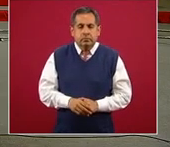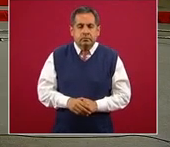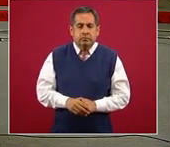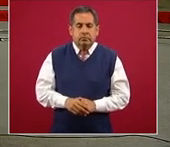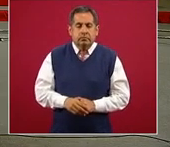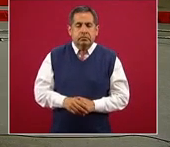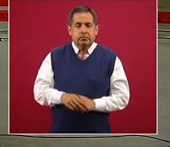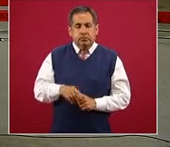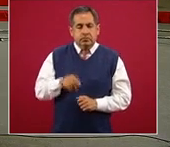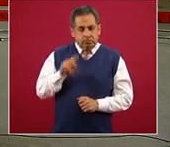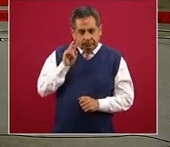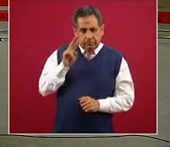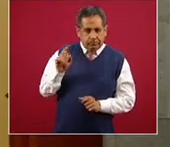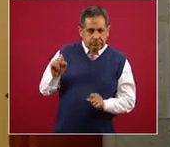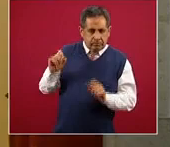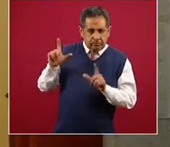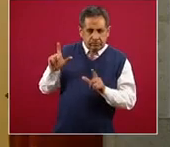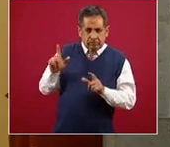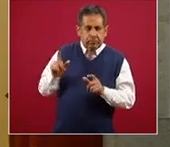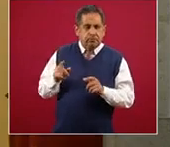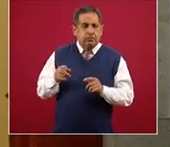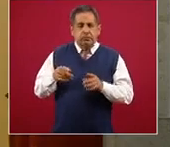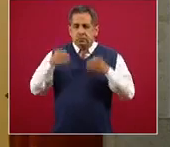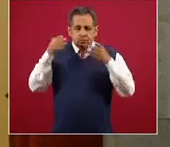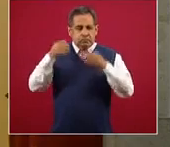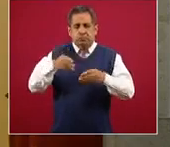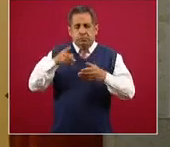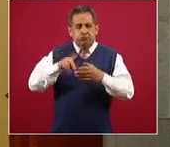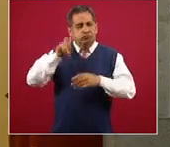Bien, y aquí tenemos precisamente la ocupación